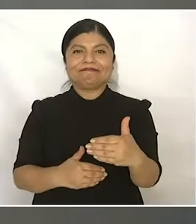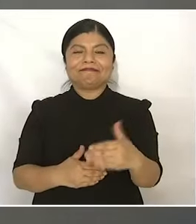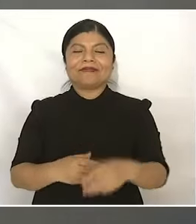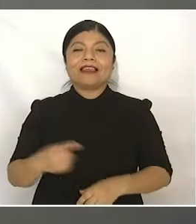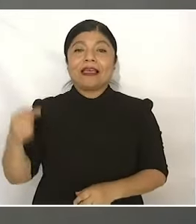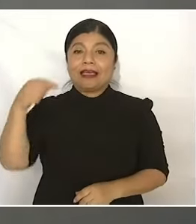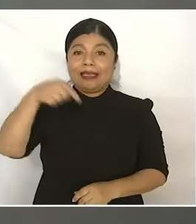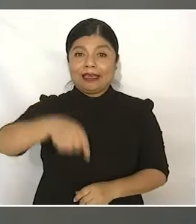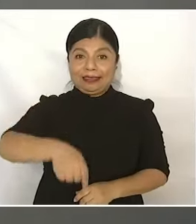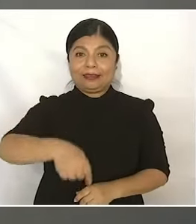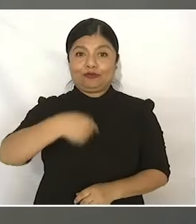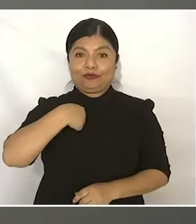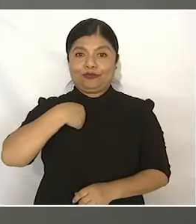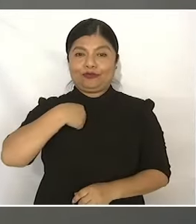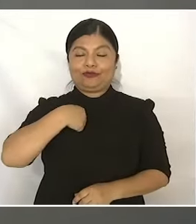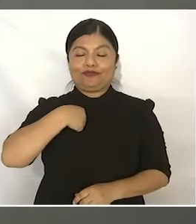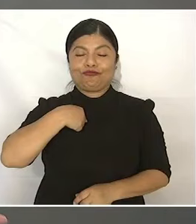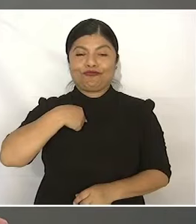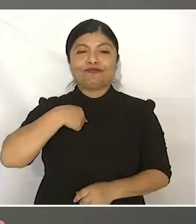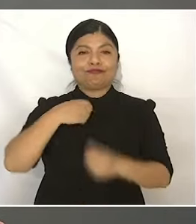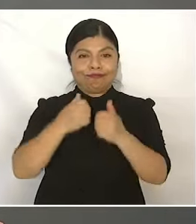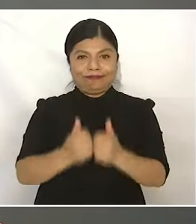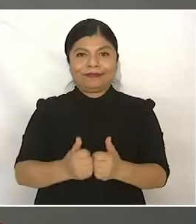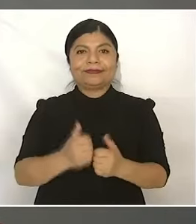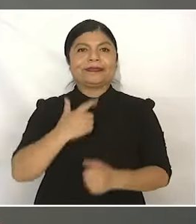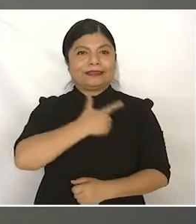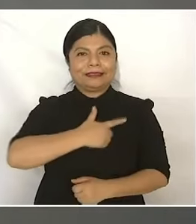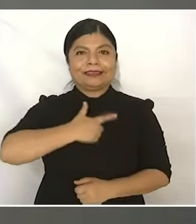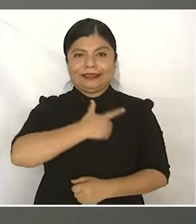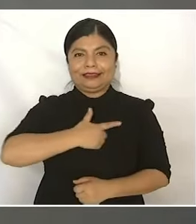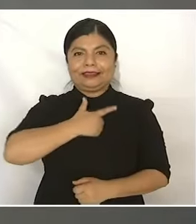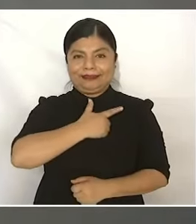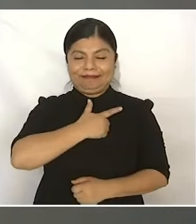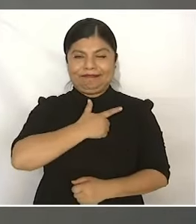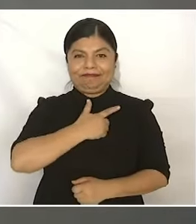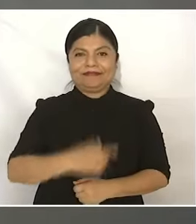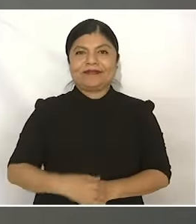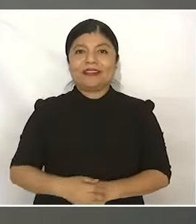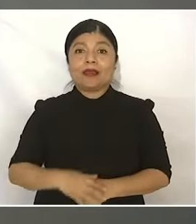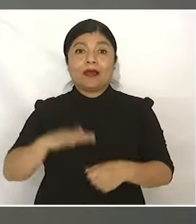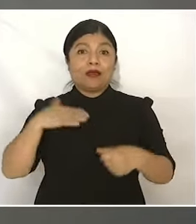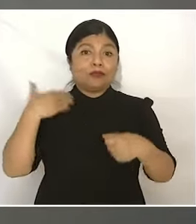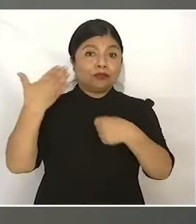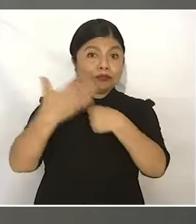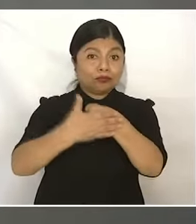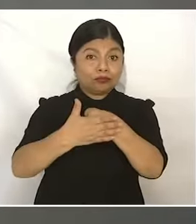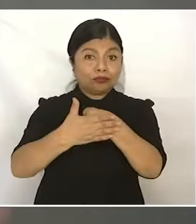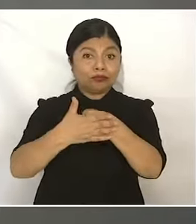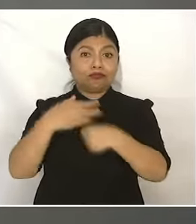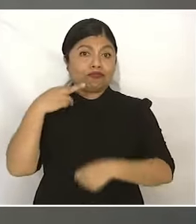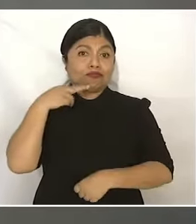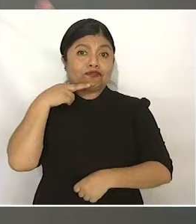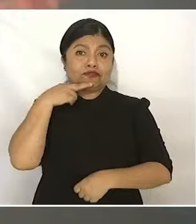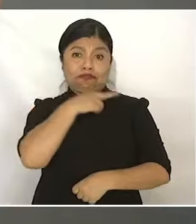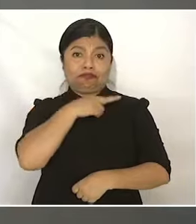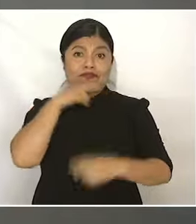ustedes. Si no nos vemos pronto, pues